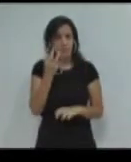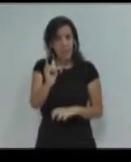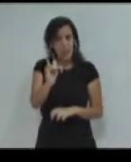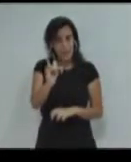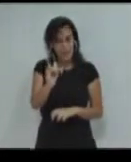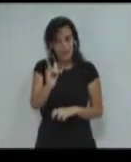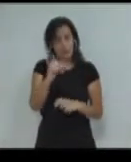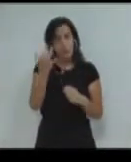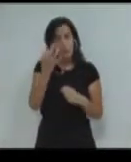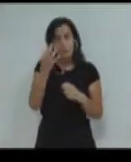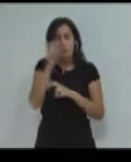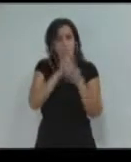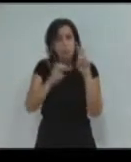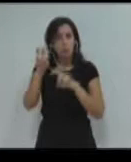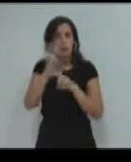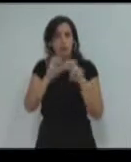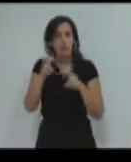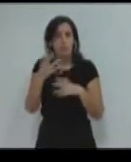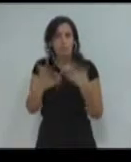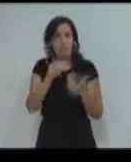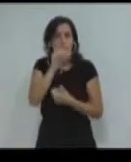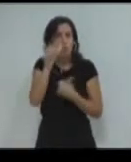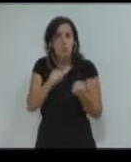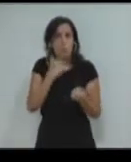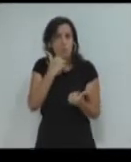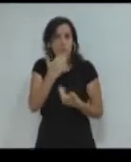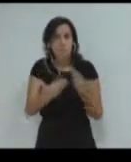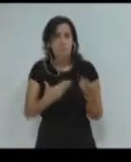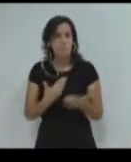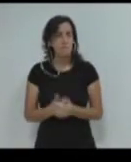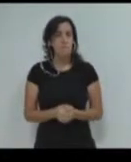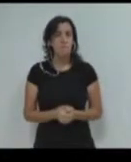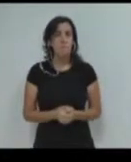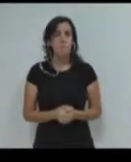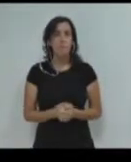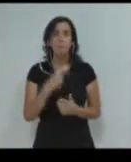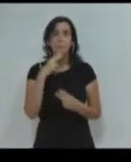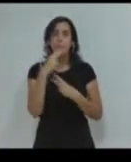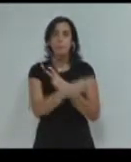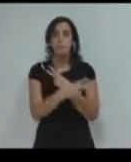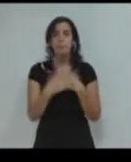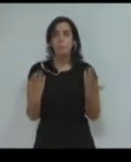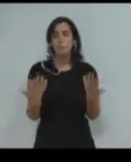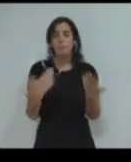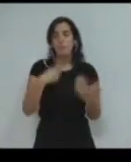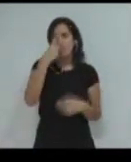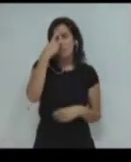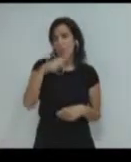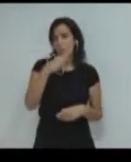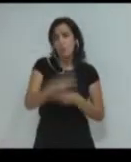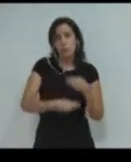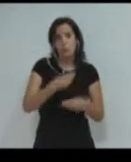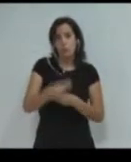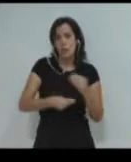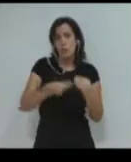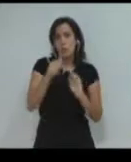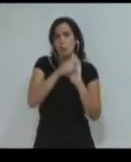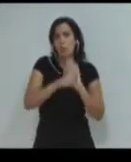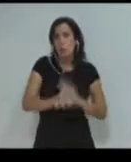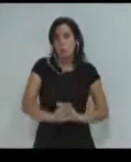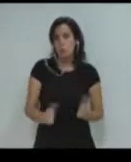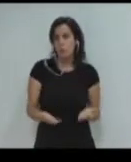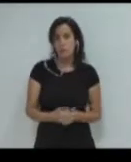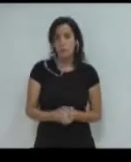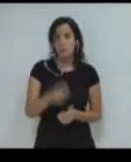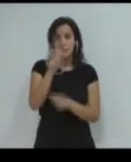tienes que buscar, ¿no? De alguna manera. Creo que el fin está en saber utilizar ese programa. La